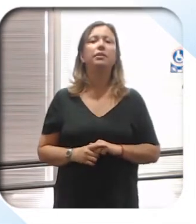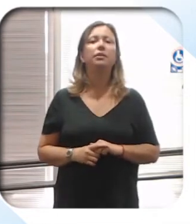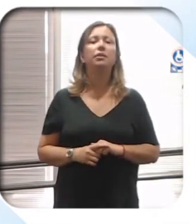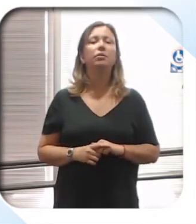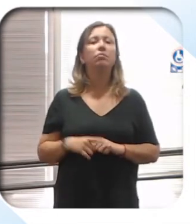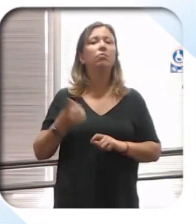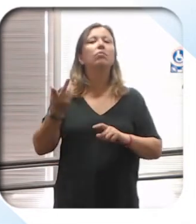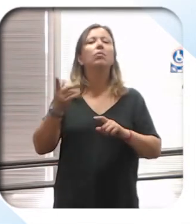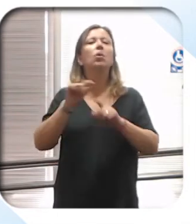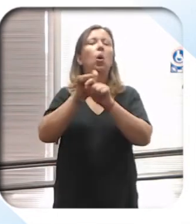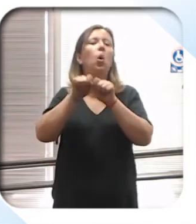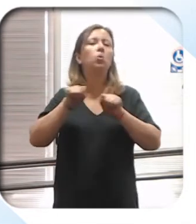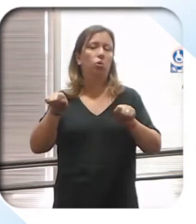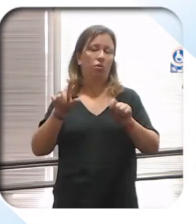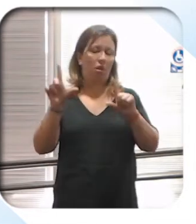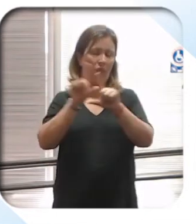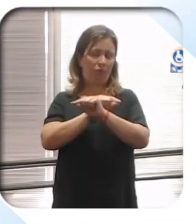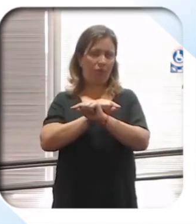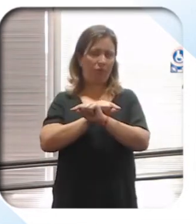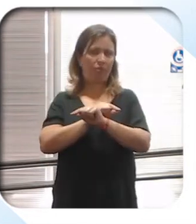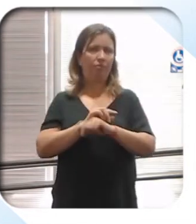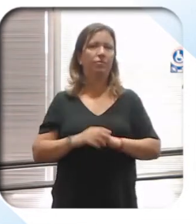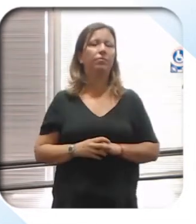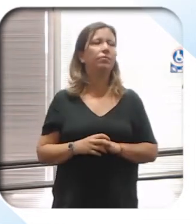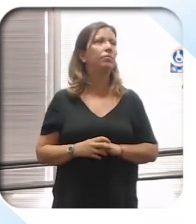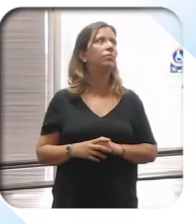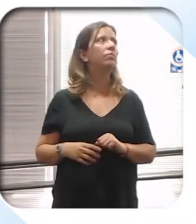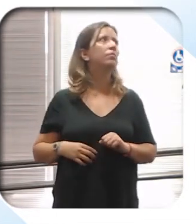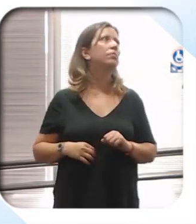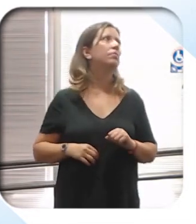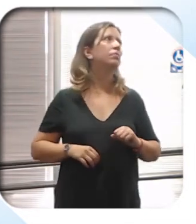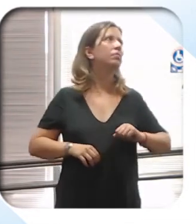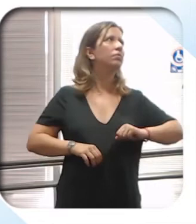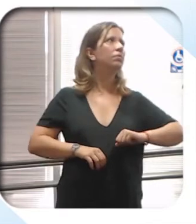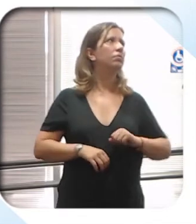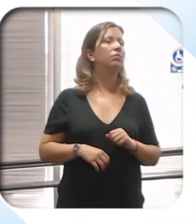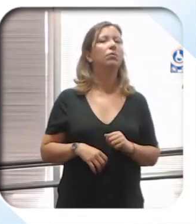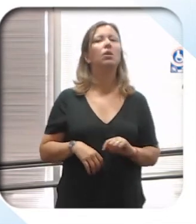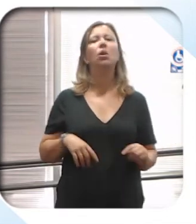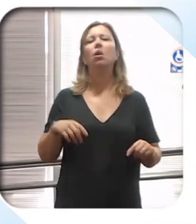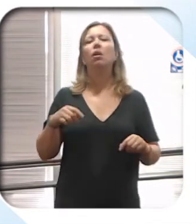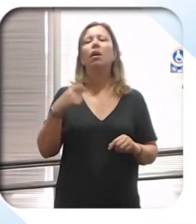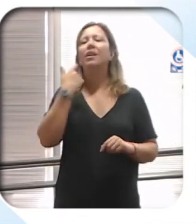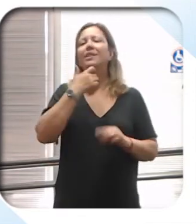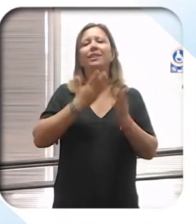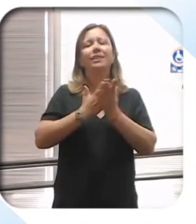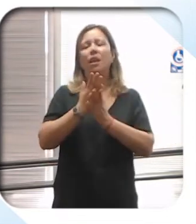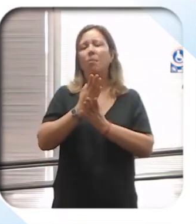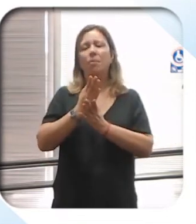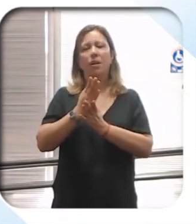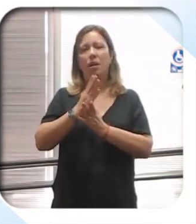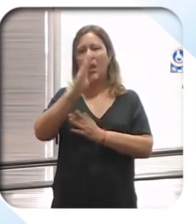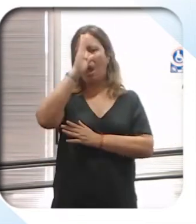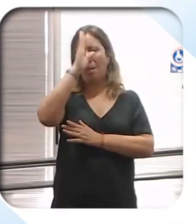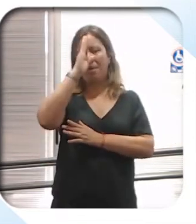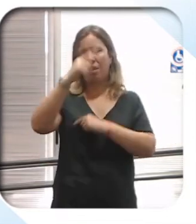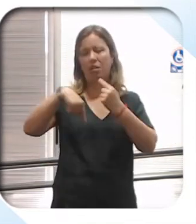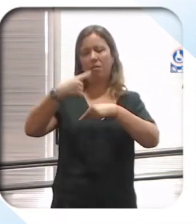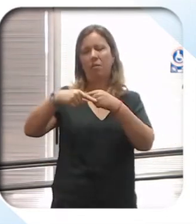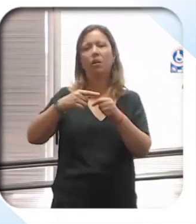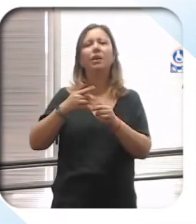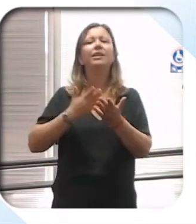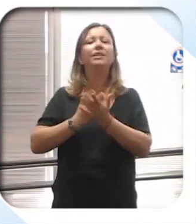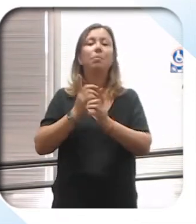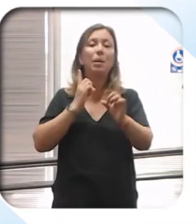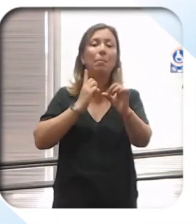Las conclusiones que me interesan. Humildad. Nunca terminamos de aprender. Son los propios pacientes que nos van a decir